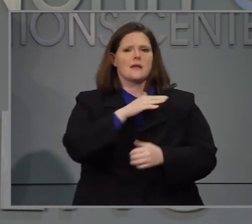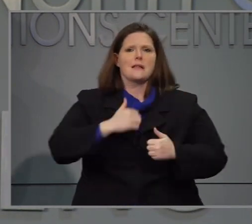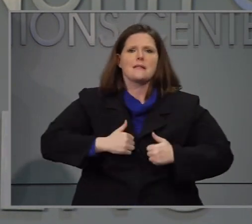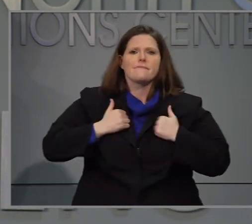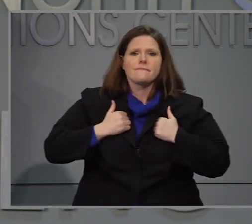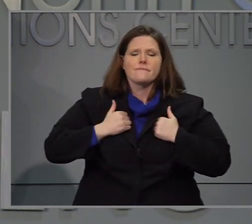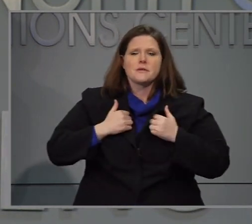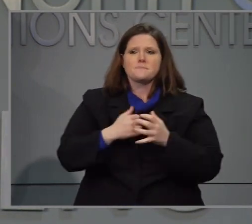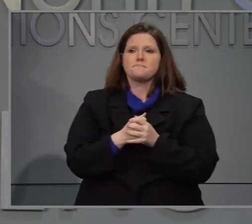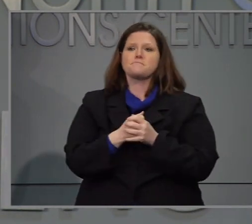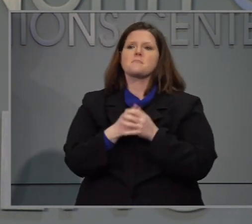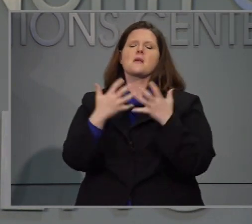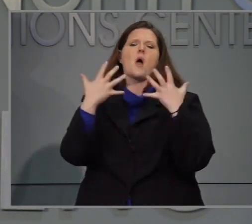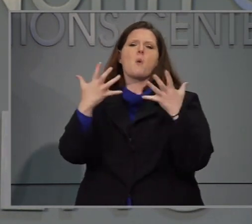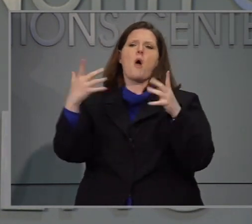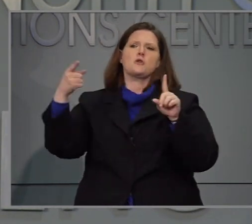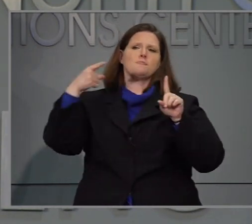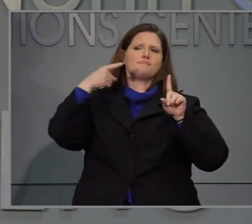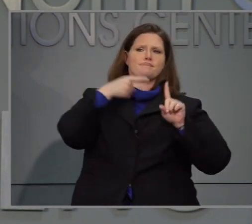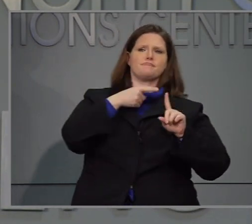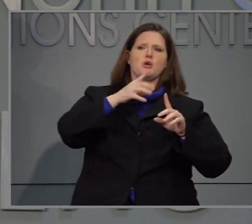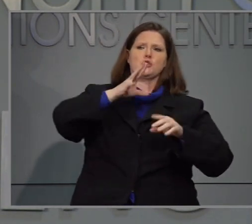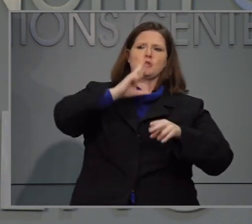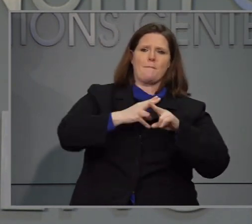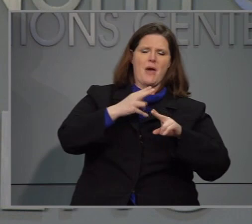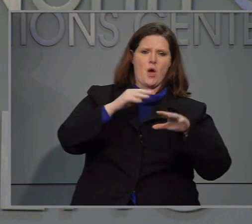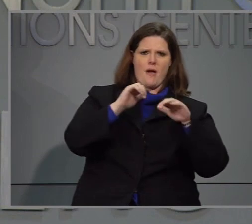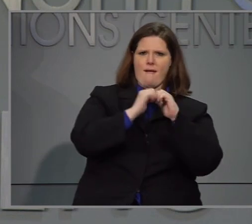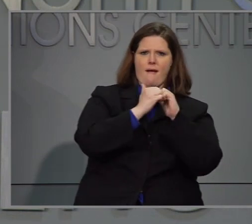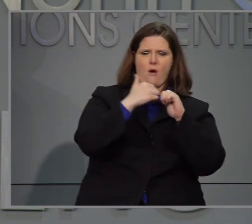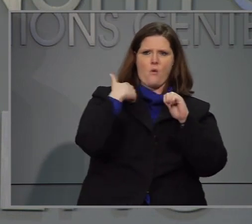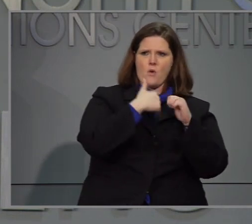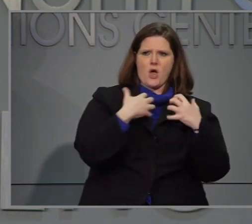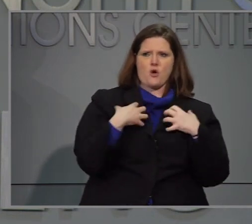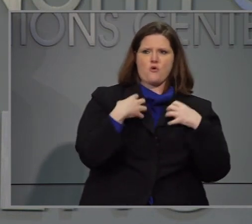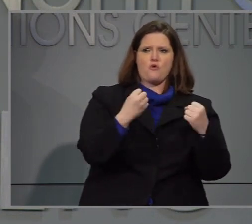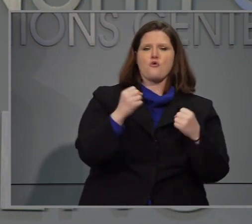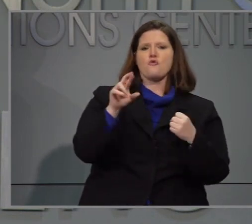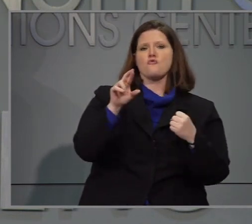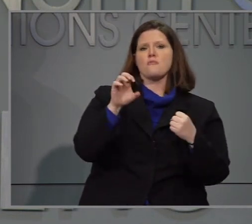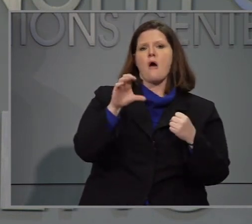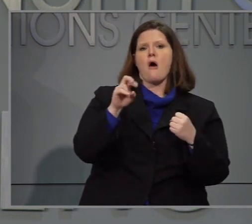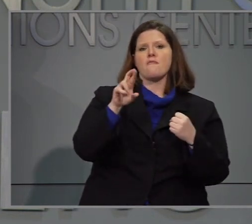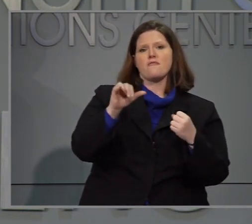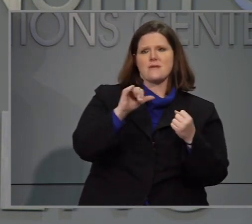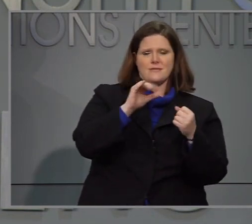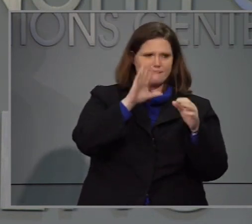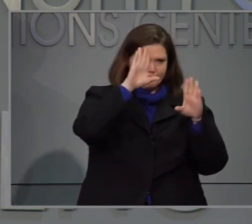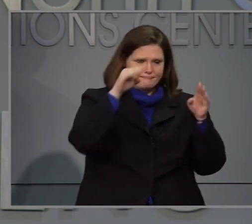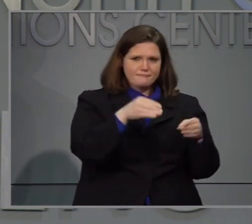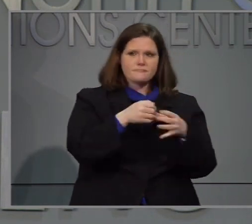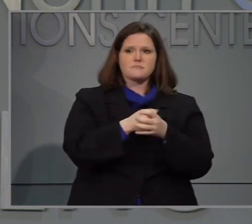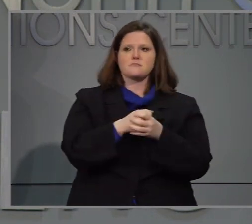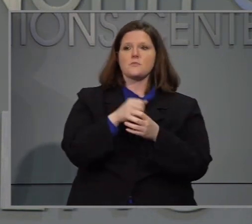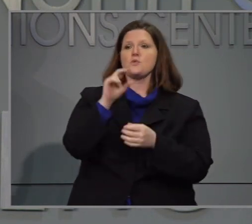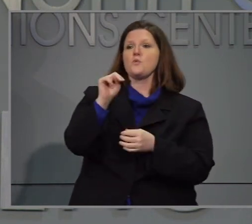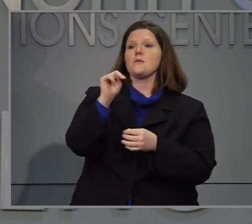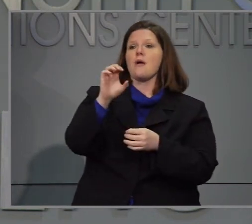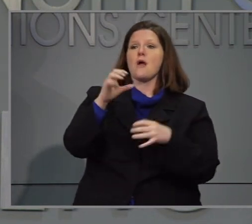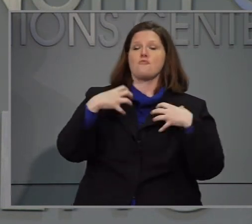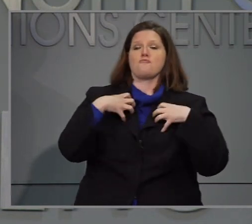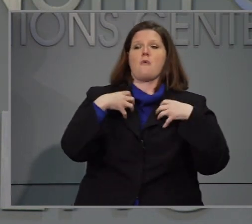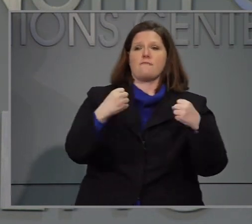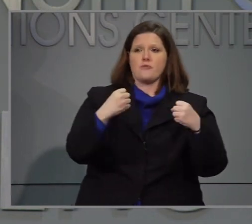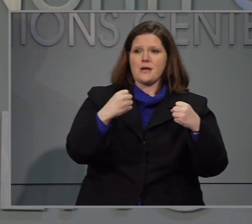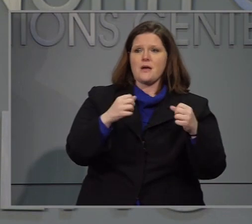para los que realmente la necesitan. Tan importante como la respuesta, yo quería hablar sobre la